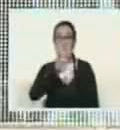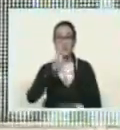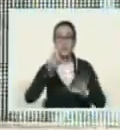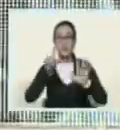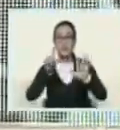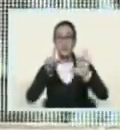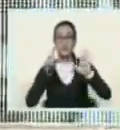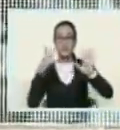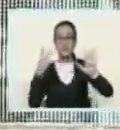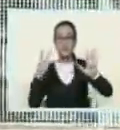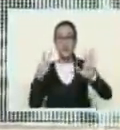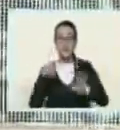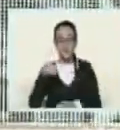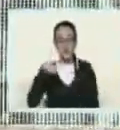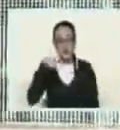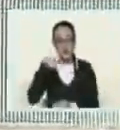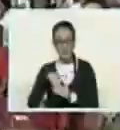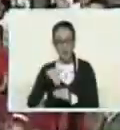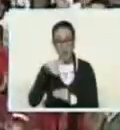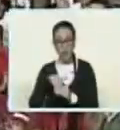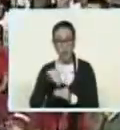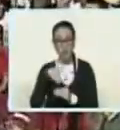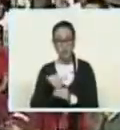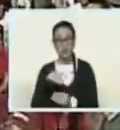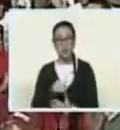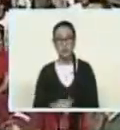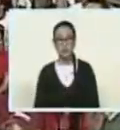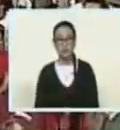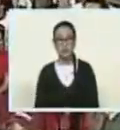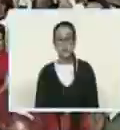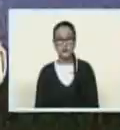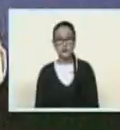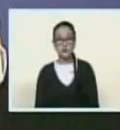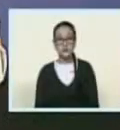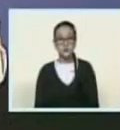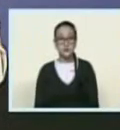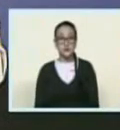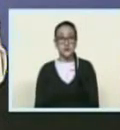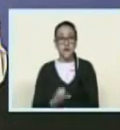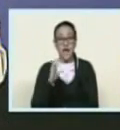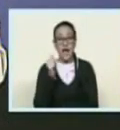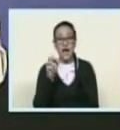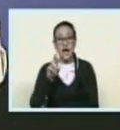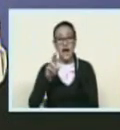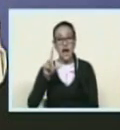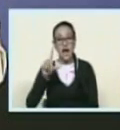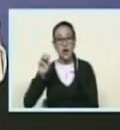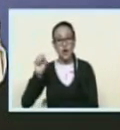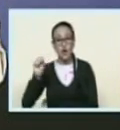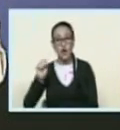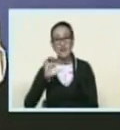641.517 votos. Carlos Oligarca Ocariz,